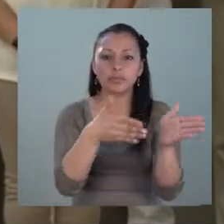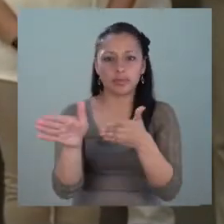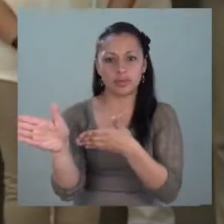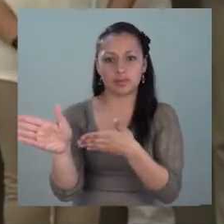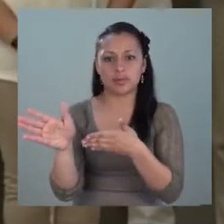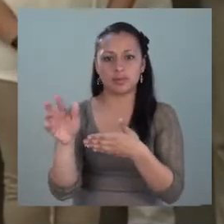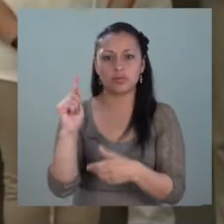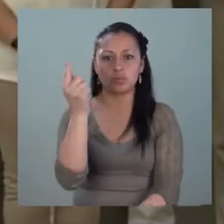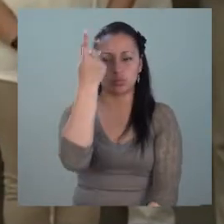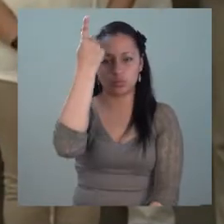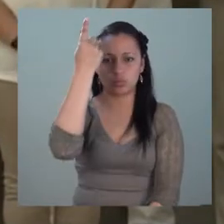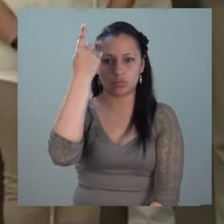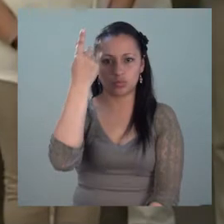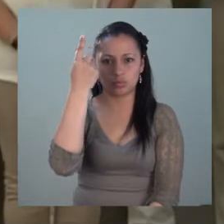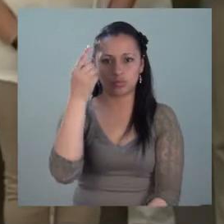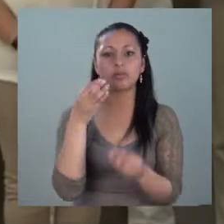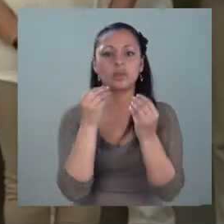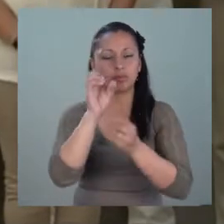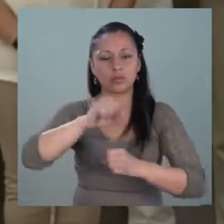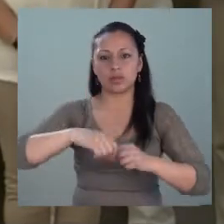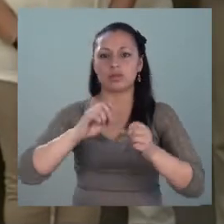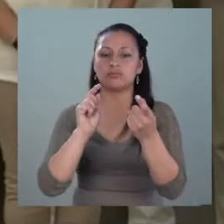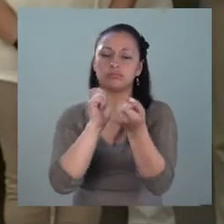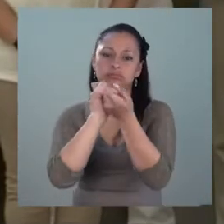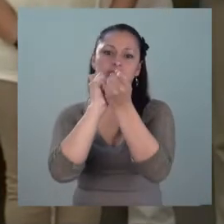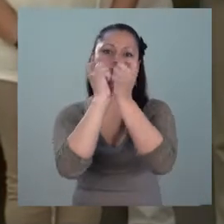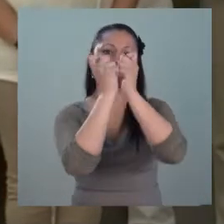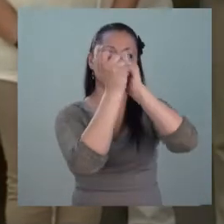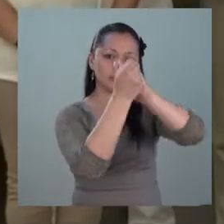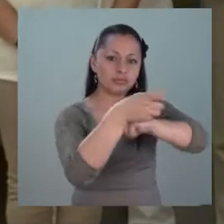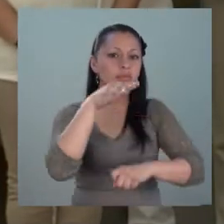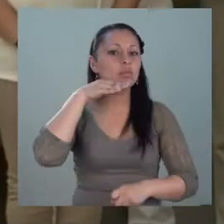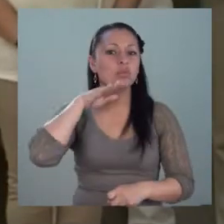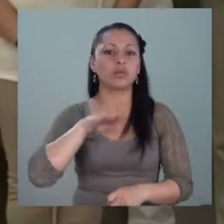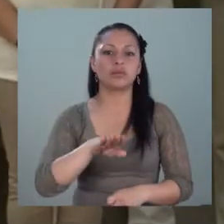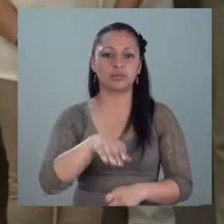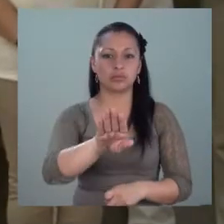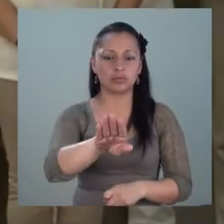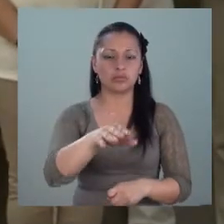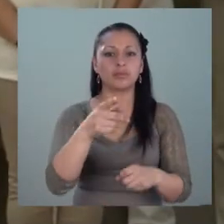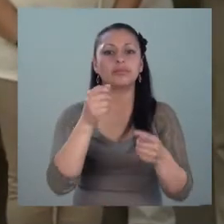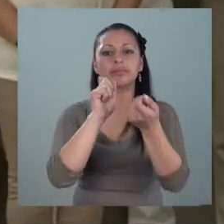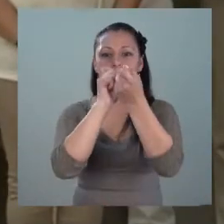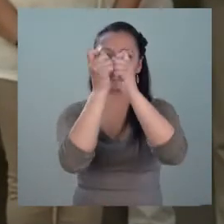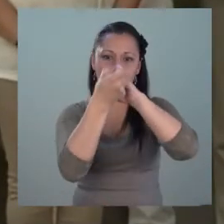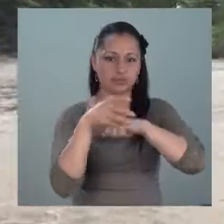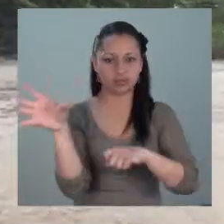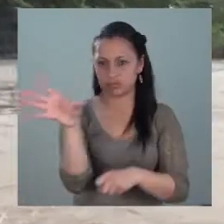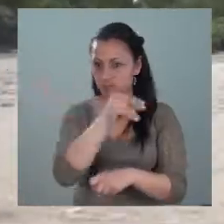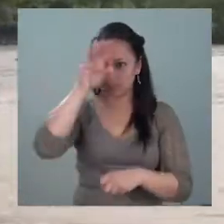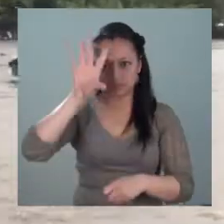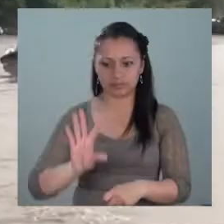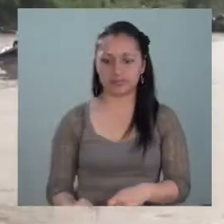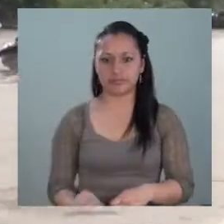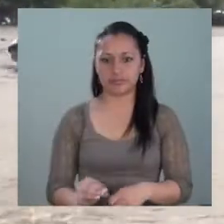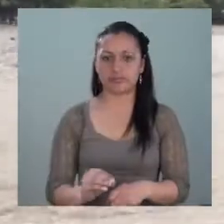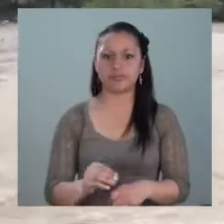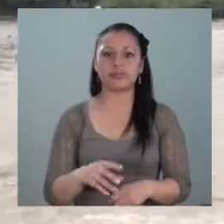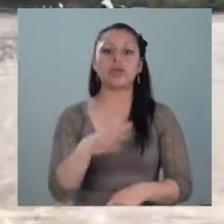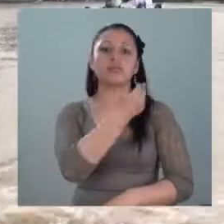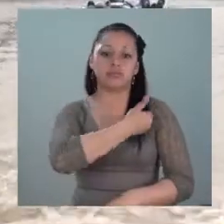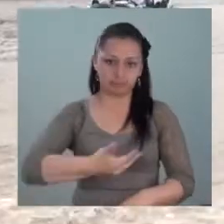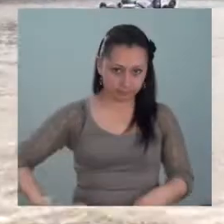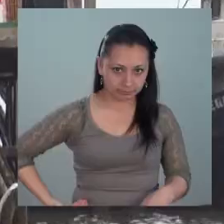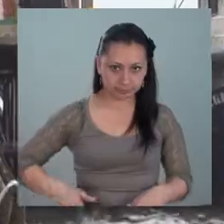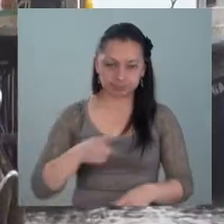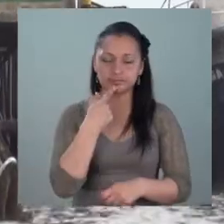plan único para ir transformando a Buenaventura y a ir transformando el Pacífico.